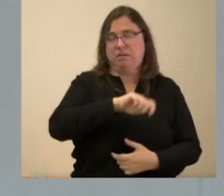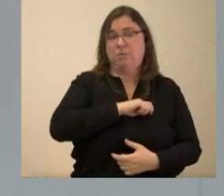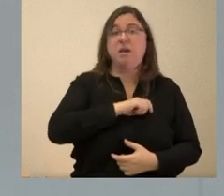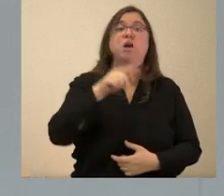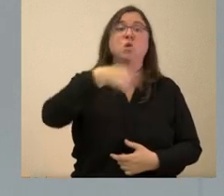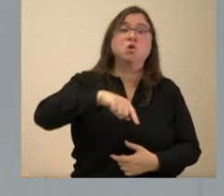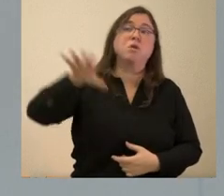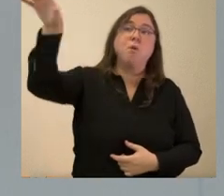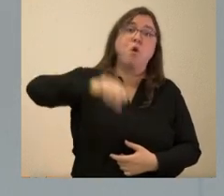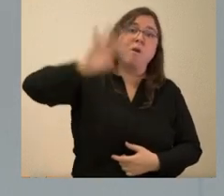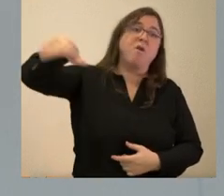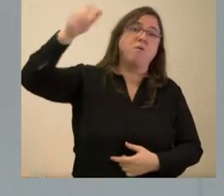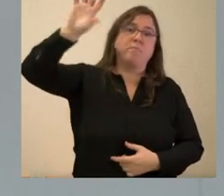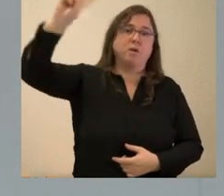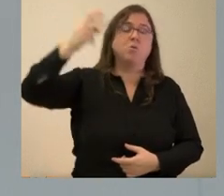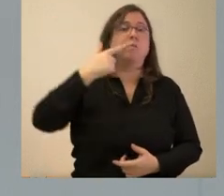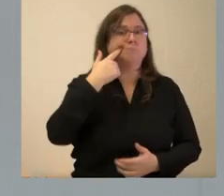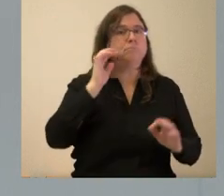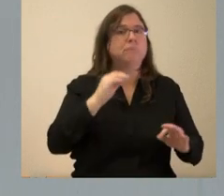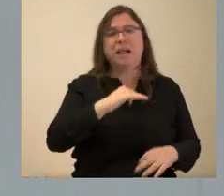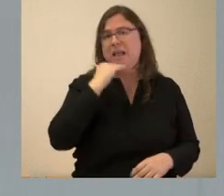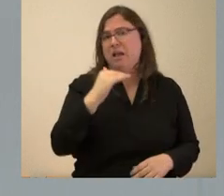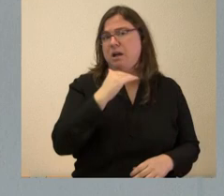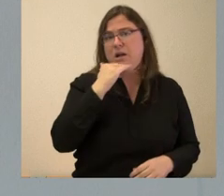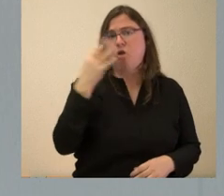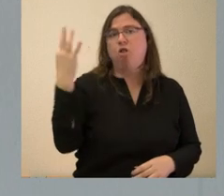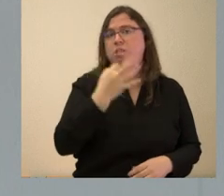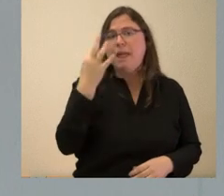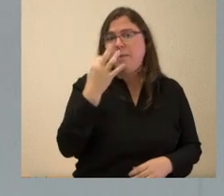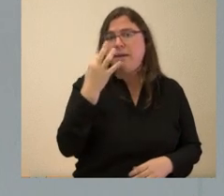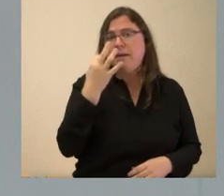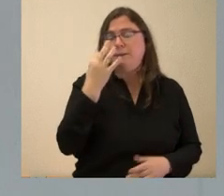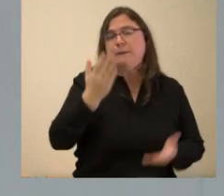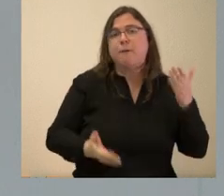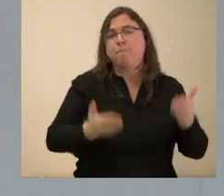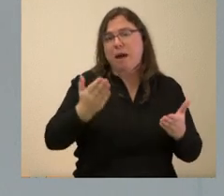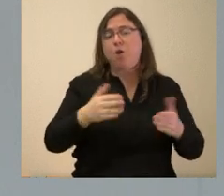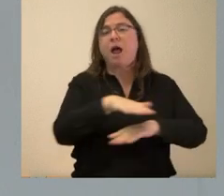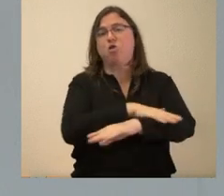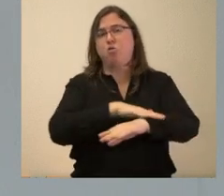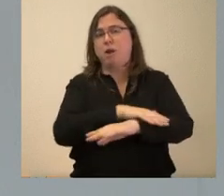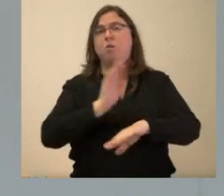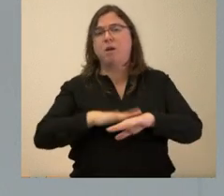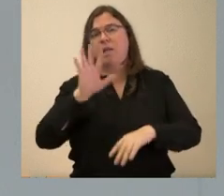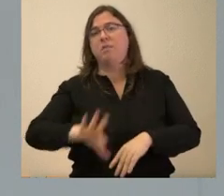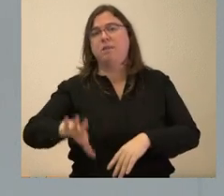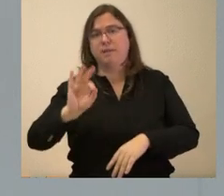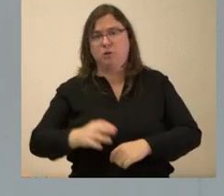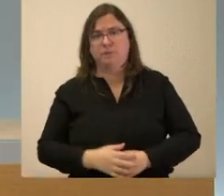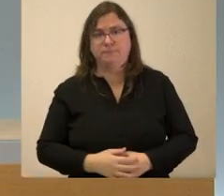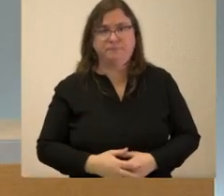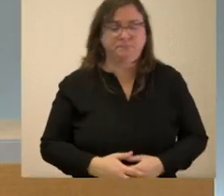tenemos que importar leche y esto también es algo que tendría que quizá ser valorado por parte del gobierno a la de tomar decisiones en ese